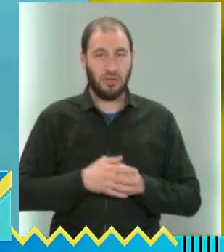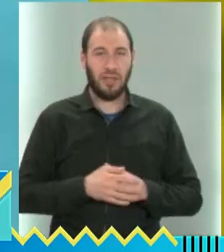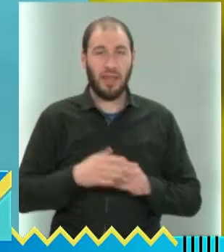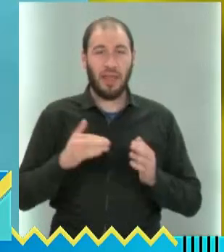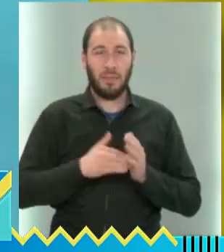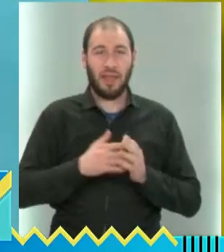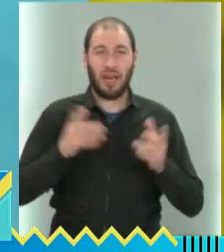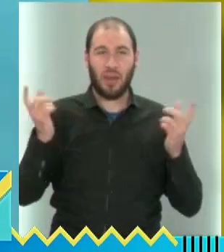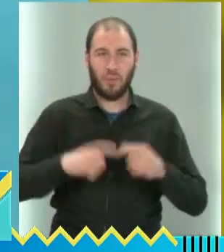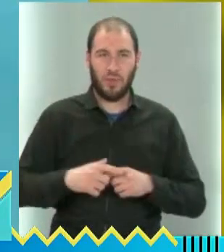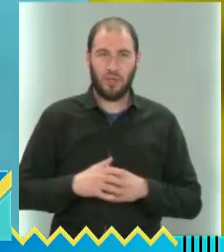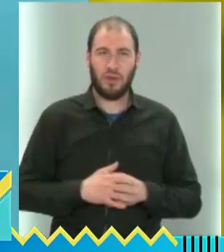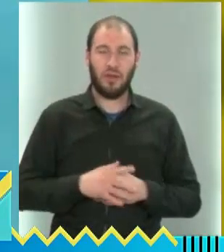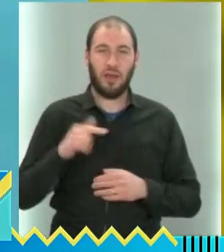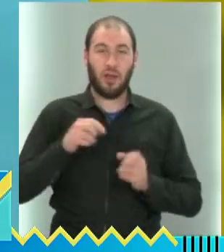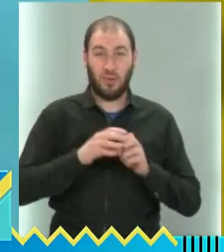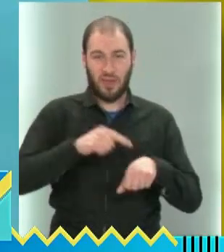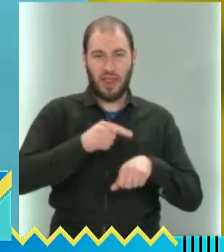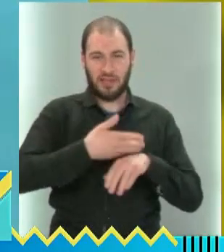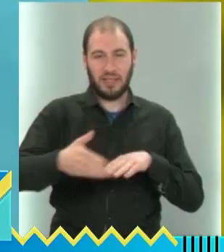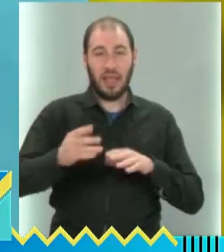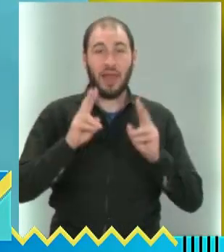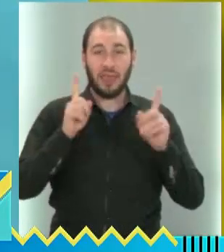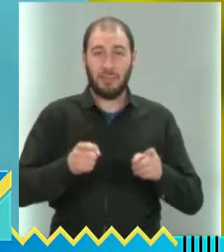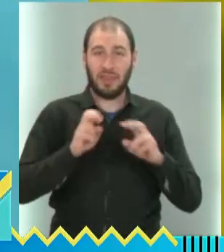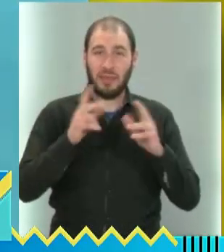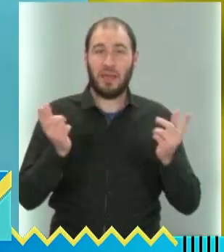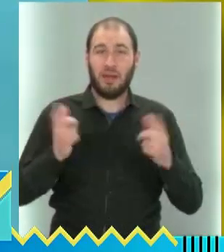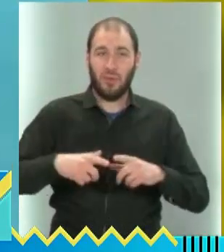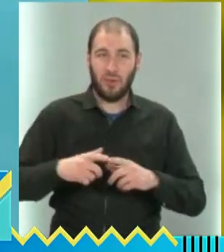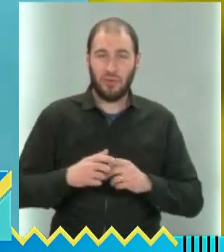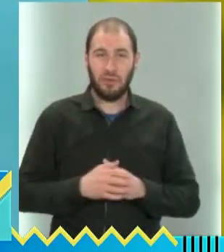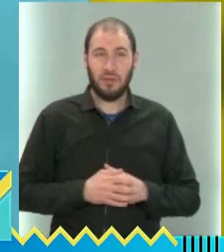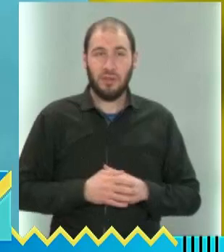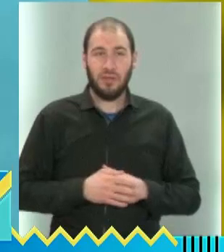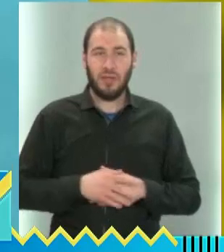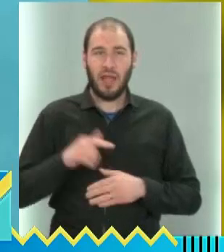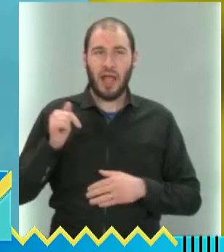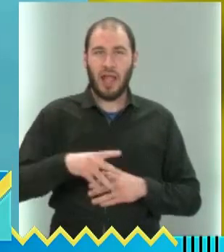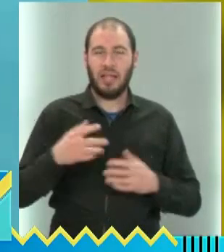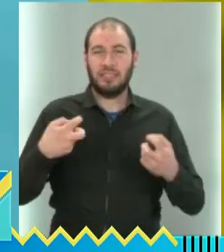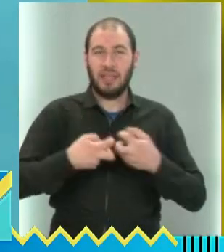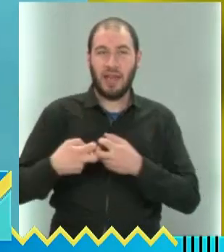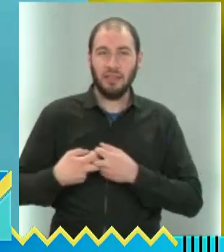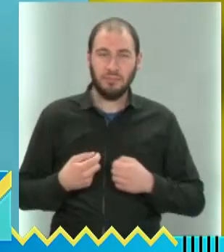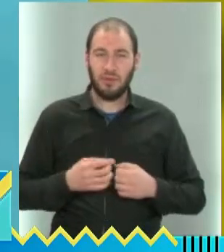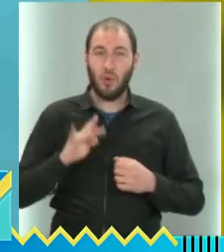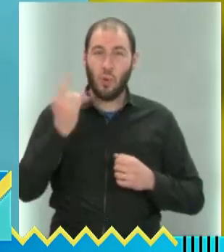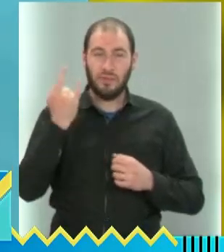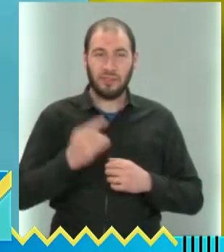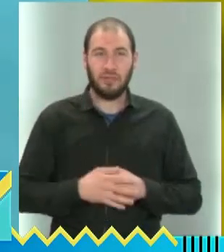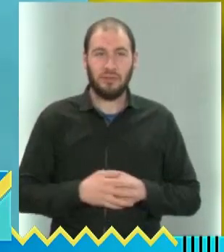función de la asamblea que se iba a realizar a partir de esa hora y en relación también a una asamblea a nivel nacional con gremios de docentes